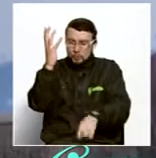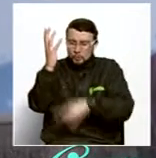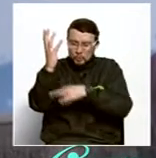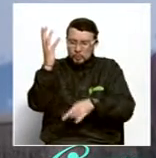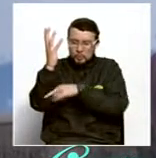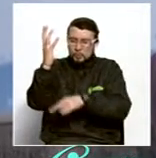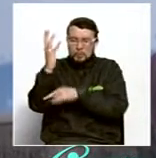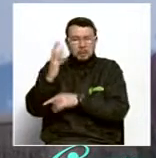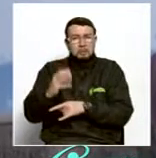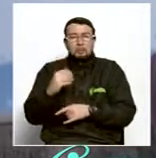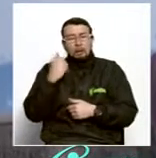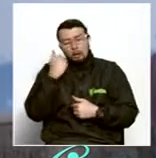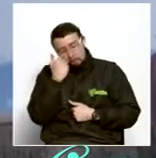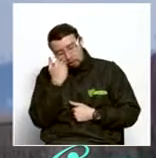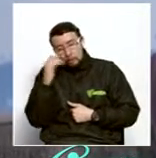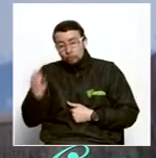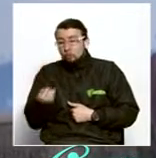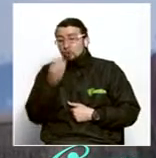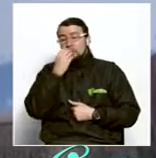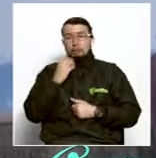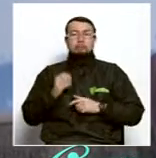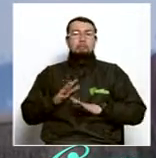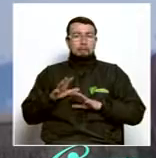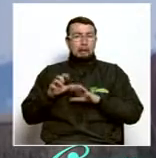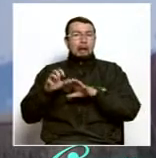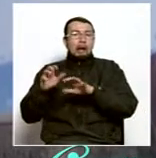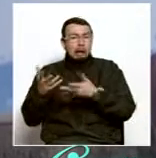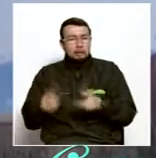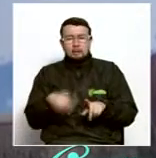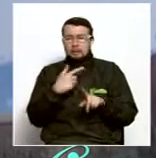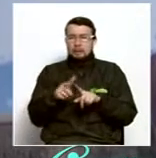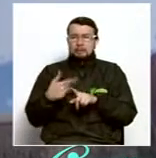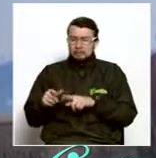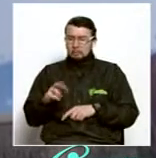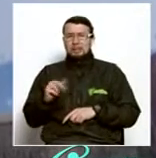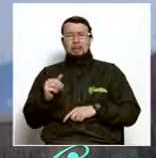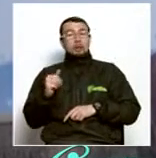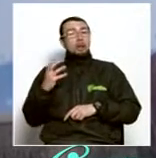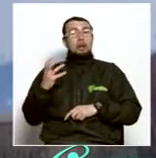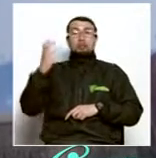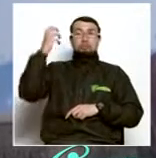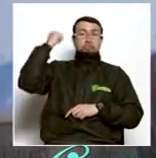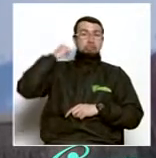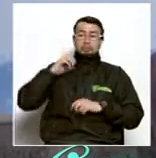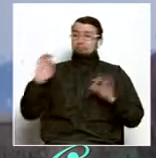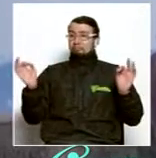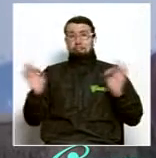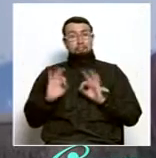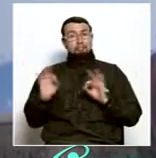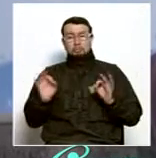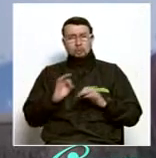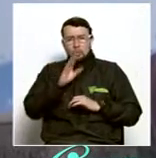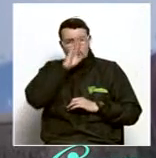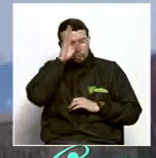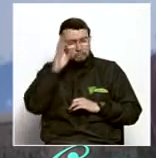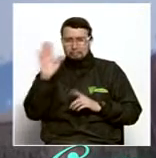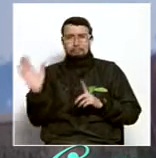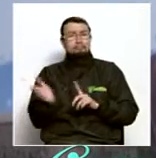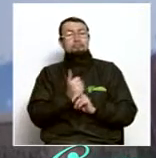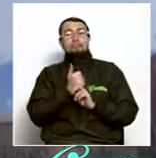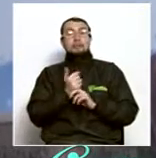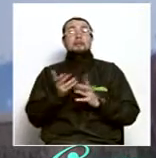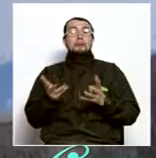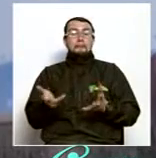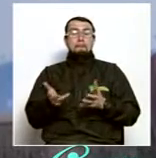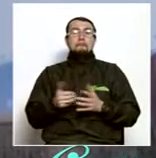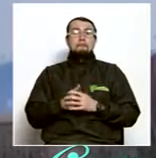que sabemos que están enfermando a la gente de cáncer y de enfermedades muy extrañas que anteriormente no se veían tan frecuentemente, ¿sí?